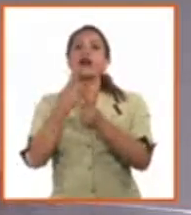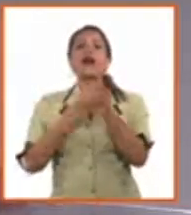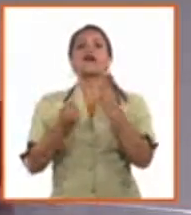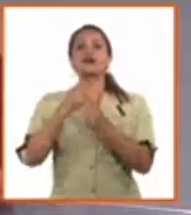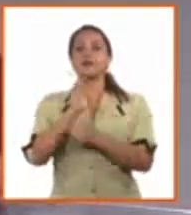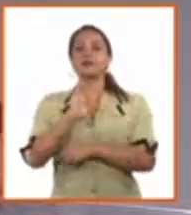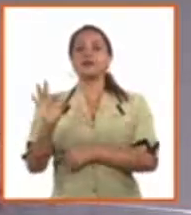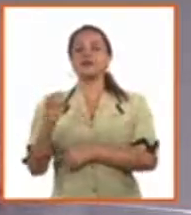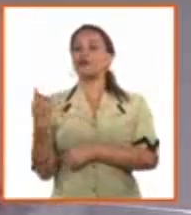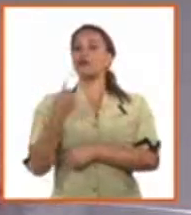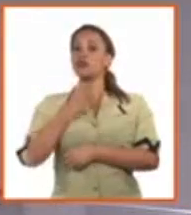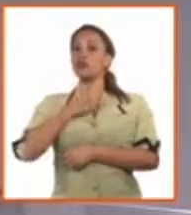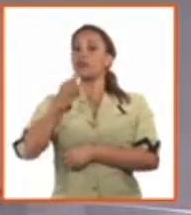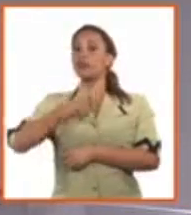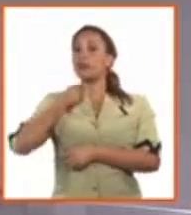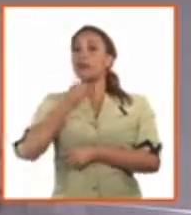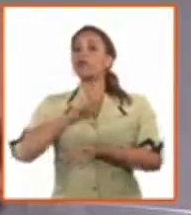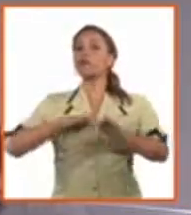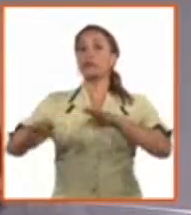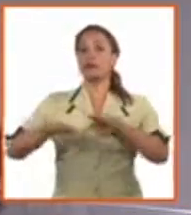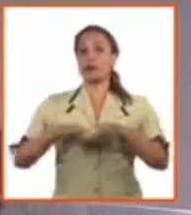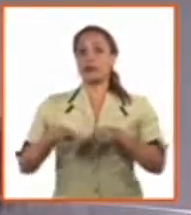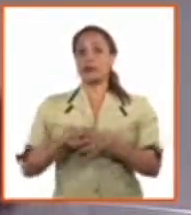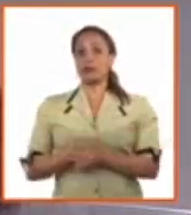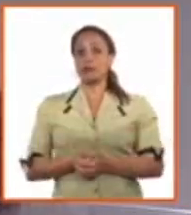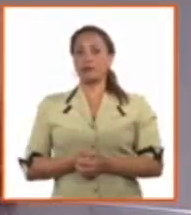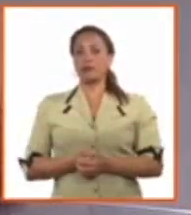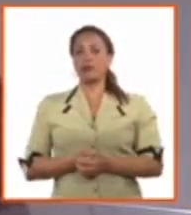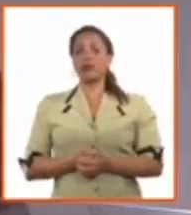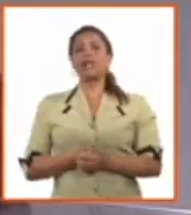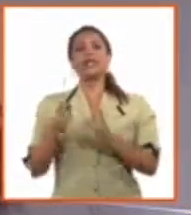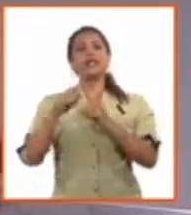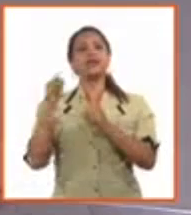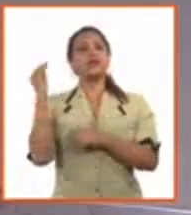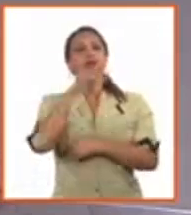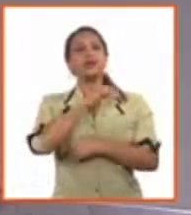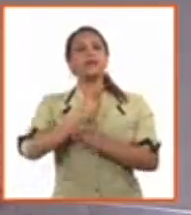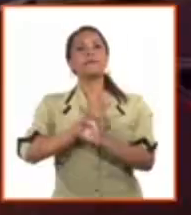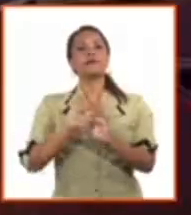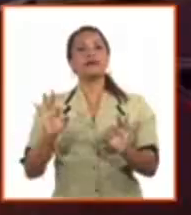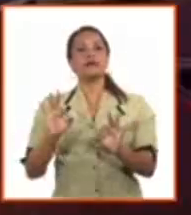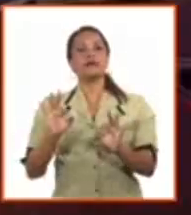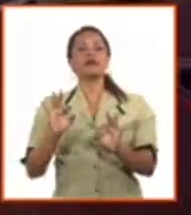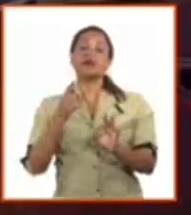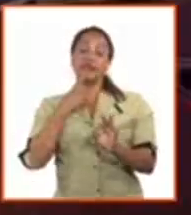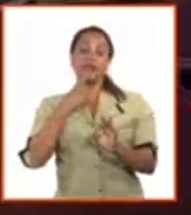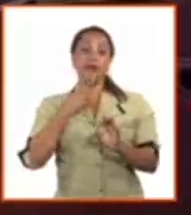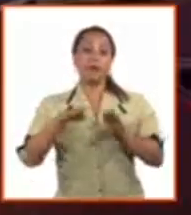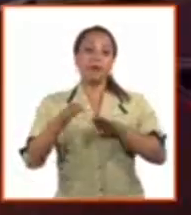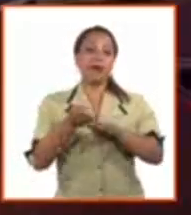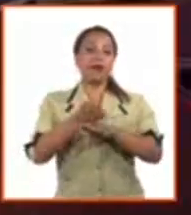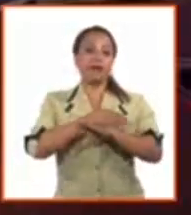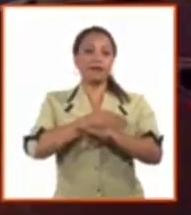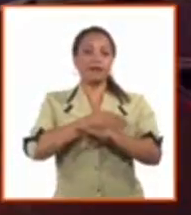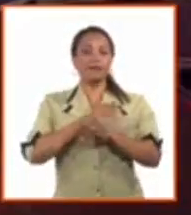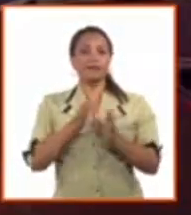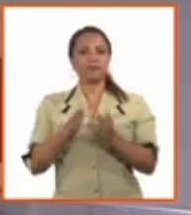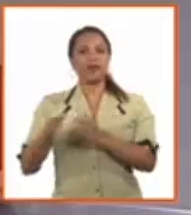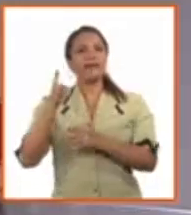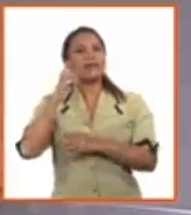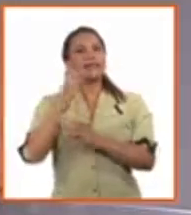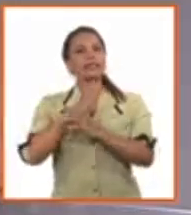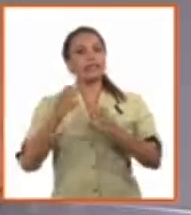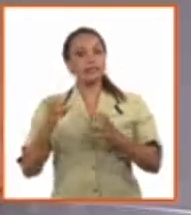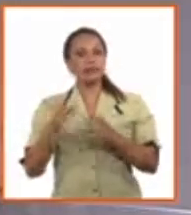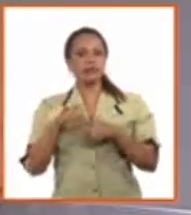nosotros tenemos que estar preparados roles o tecnologías específicas y por tanto tenemos que tener un aval ya que estamos preparados así el tema de la